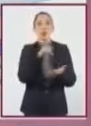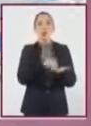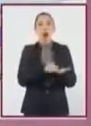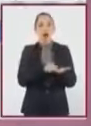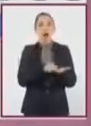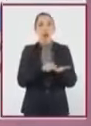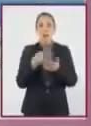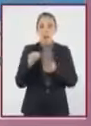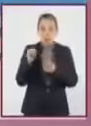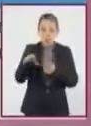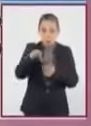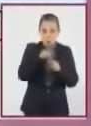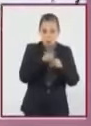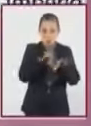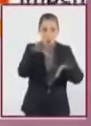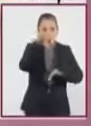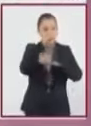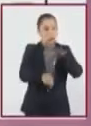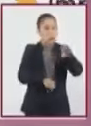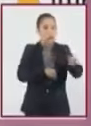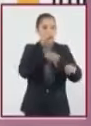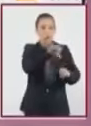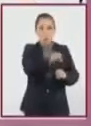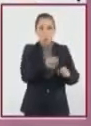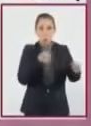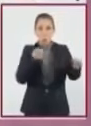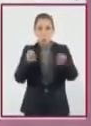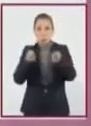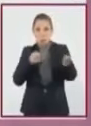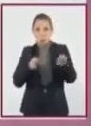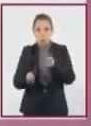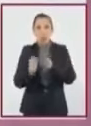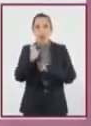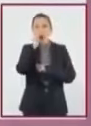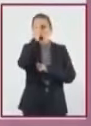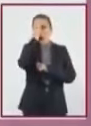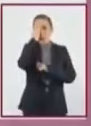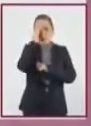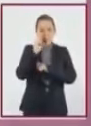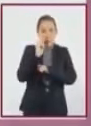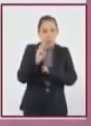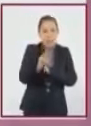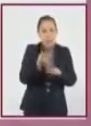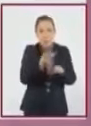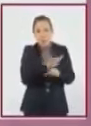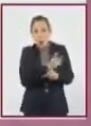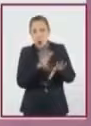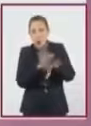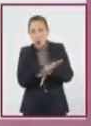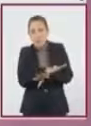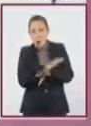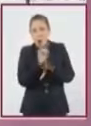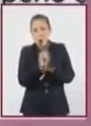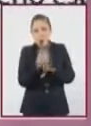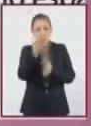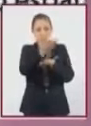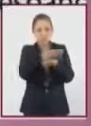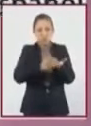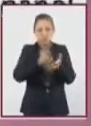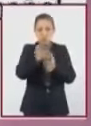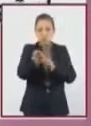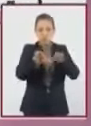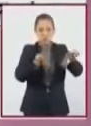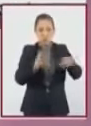espacios de influencia y dominio, así como en conocer los cambios o permanencias de la división